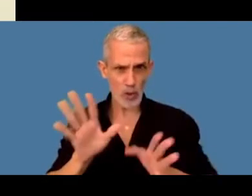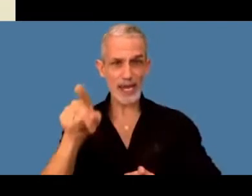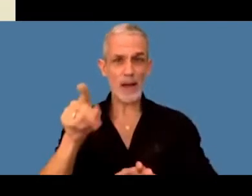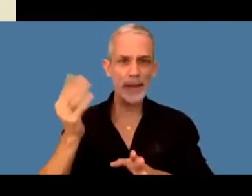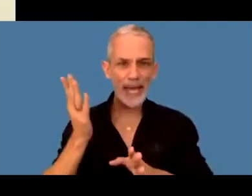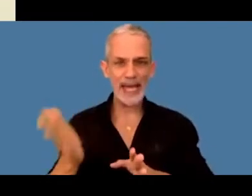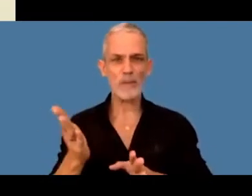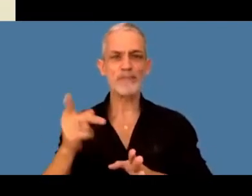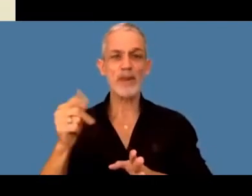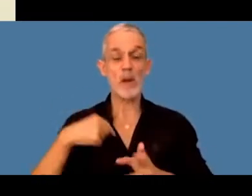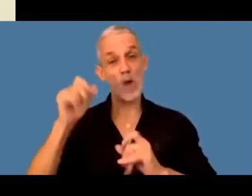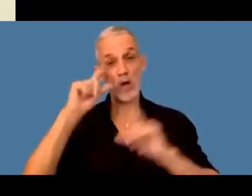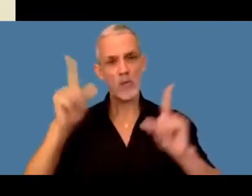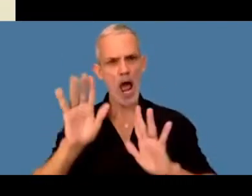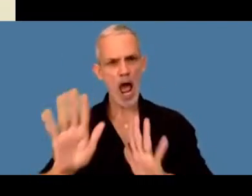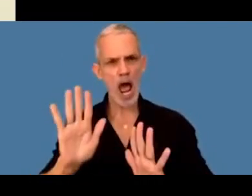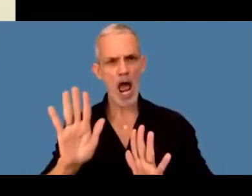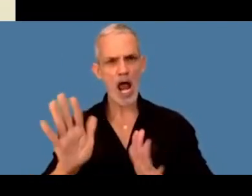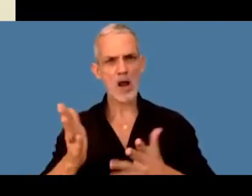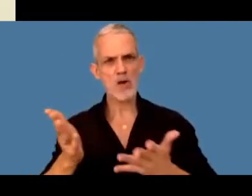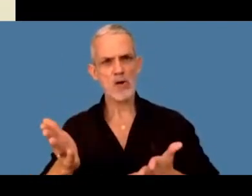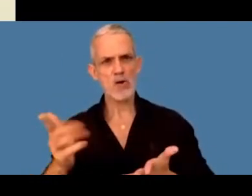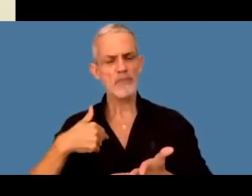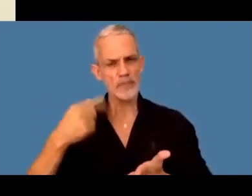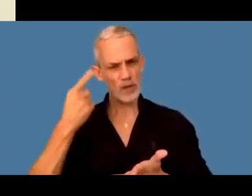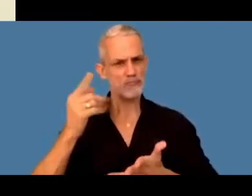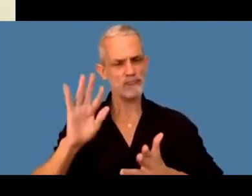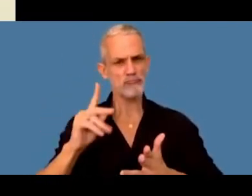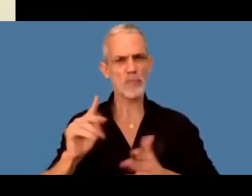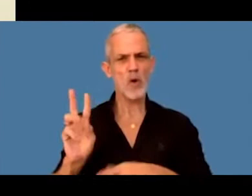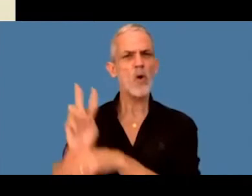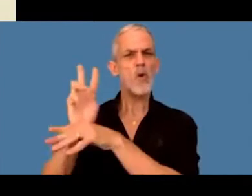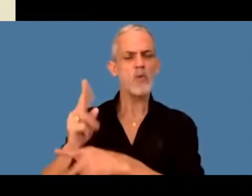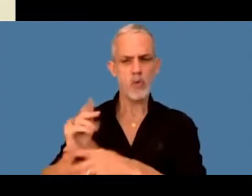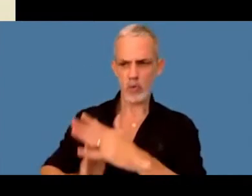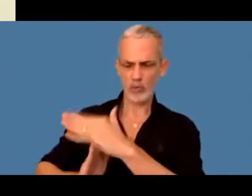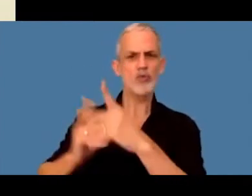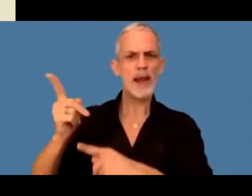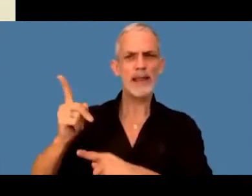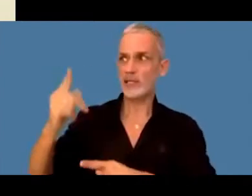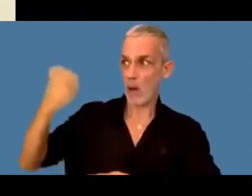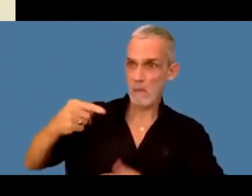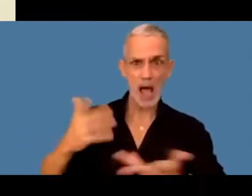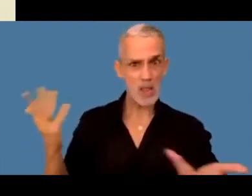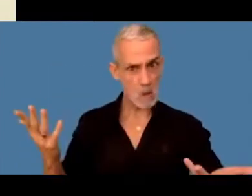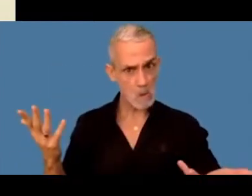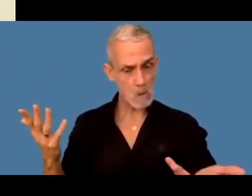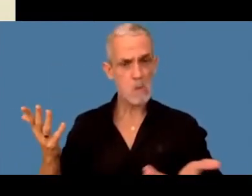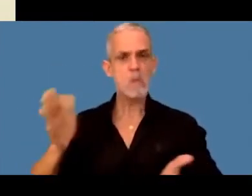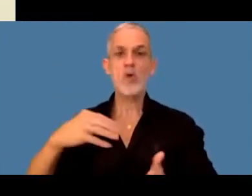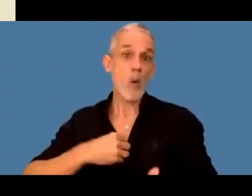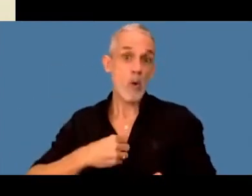a mí me dijeron, no, vamos a la Superintendencia de Riesgo del Trabajo y que sea obligatorio lo que resuelvan. Yo les propuse que fuera voluntario,